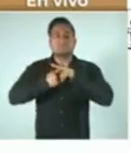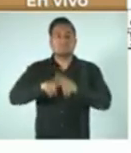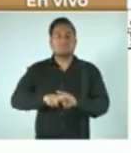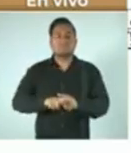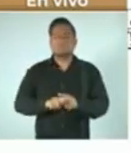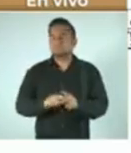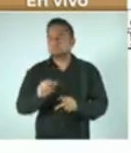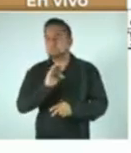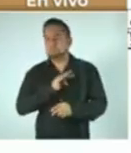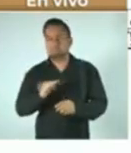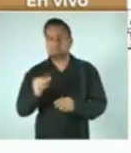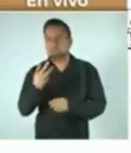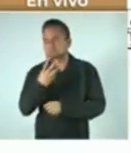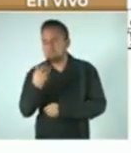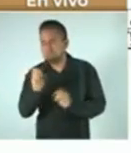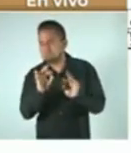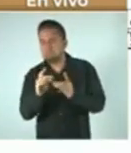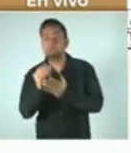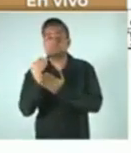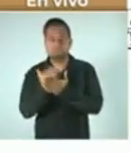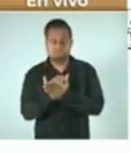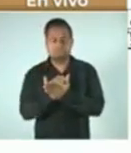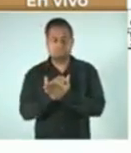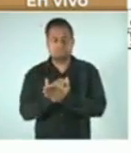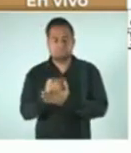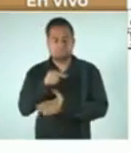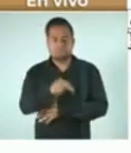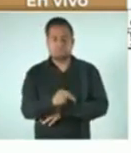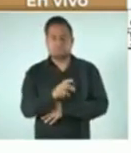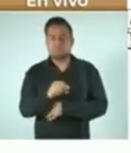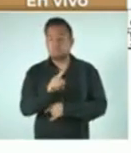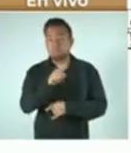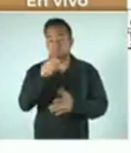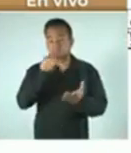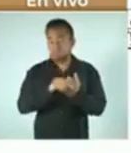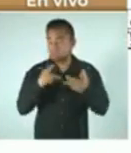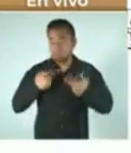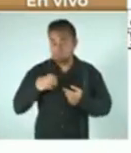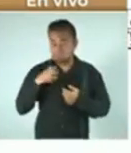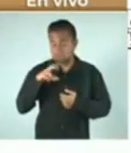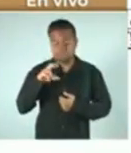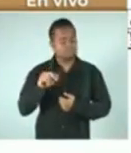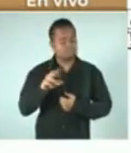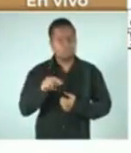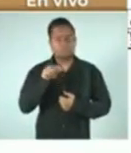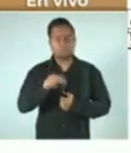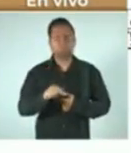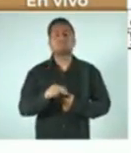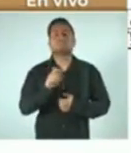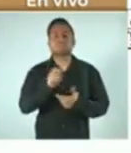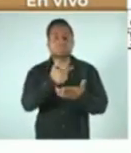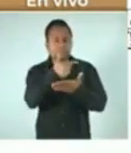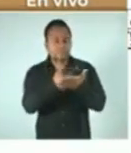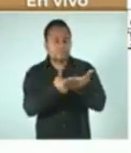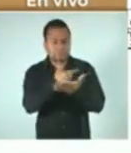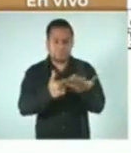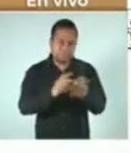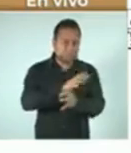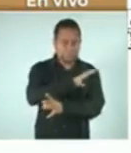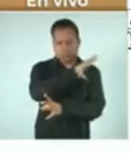cerca de 300 delitos menos. Aquí ya no es por cada 100,000 habitantes, ¿eh? Aquí son números